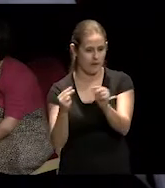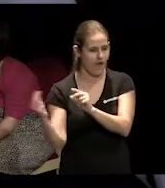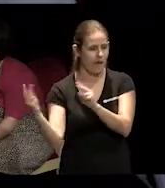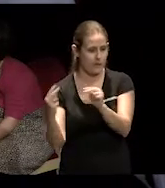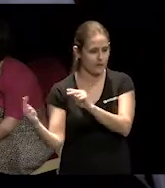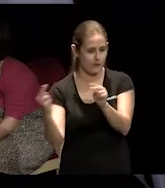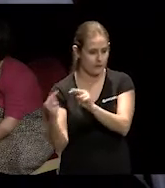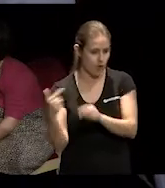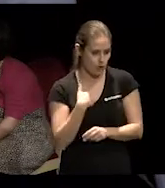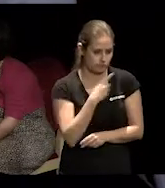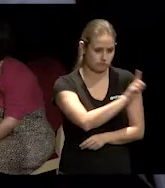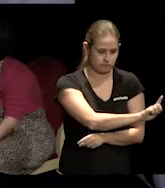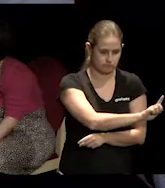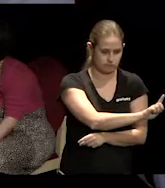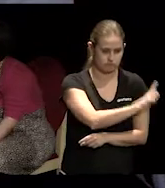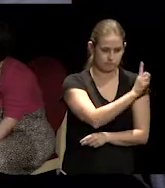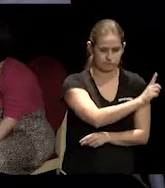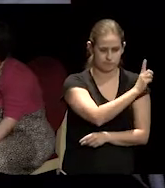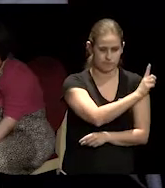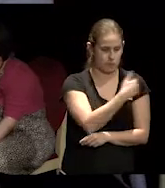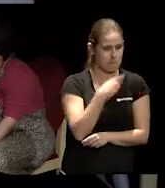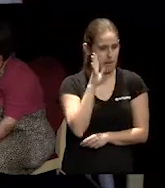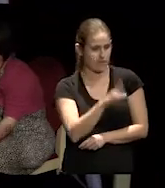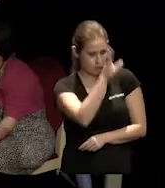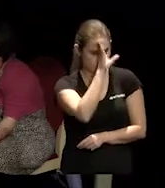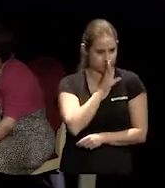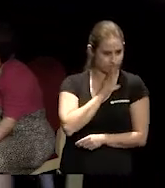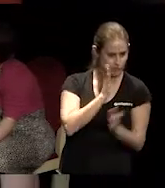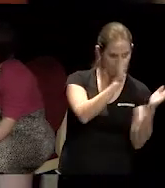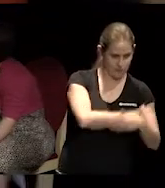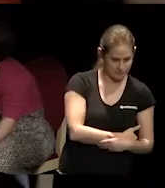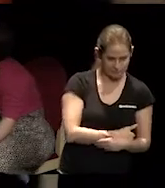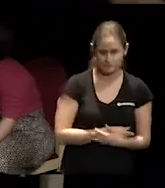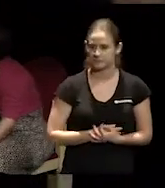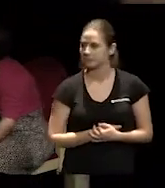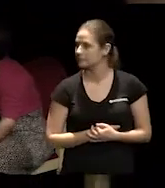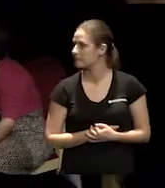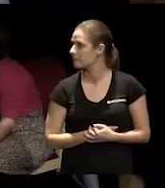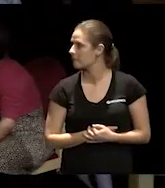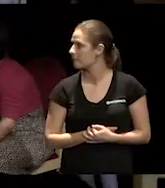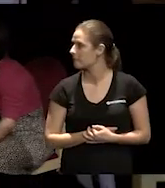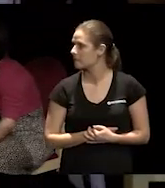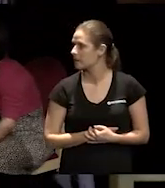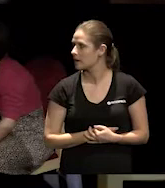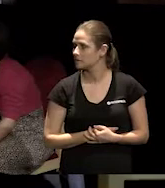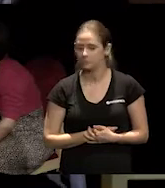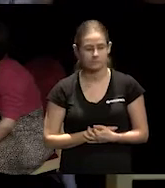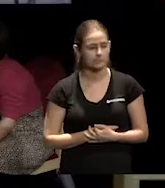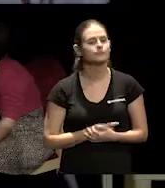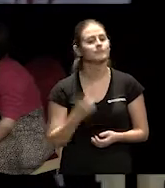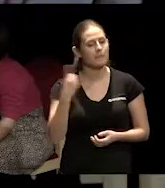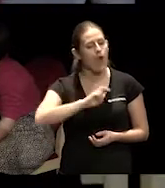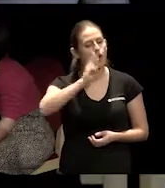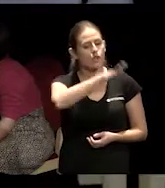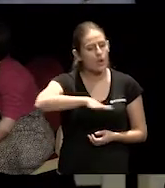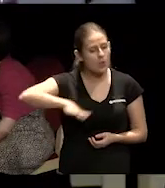tiene enganchada. Yo no existo. Es como, no sé, fue brutal. Bueno. Visité otros lugares, aquí tenemos